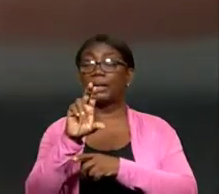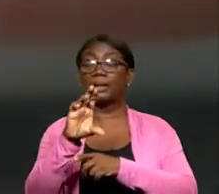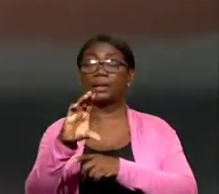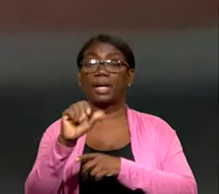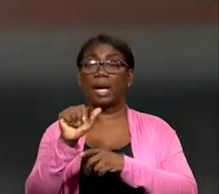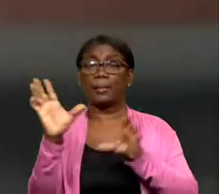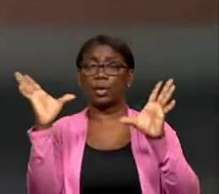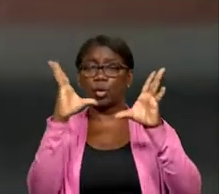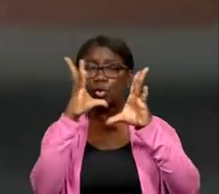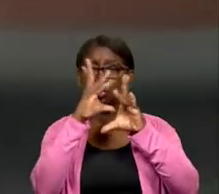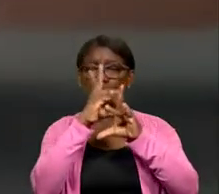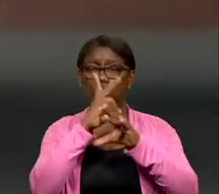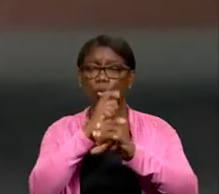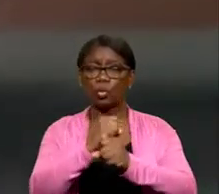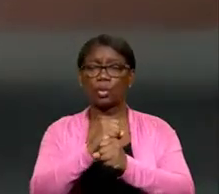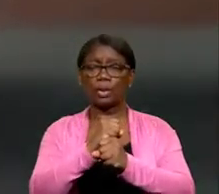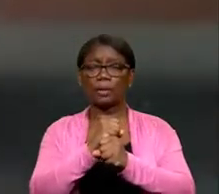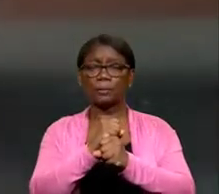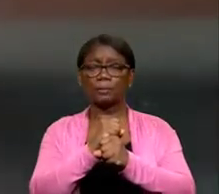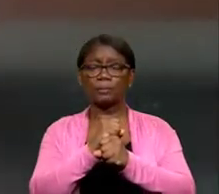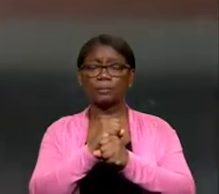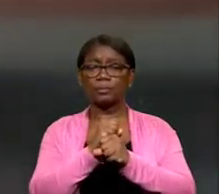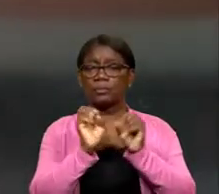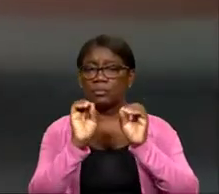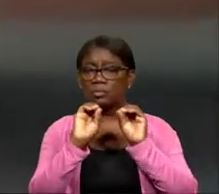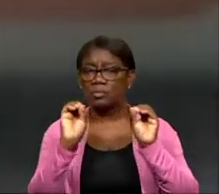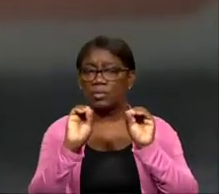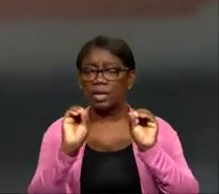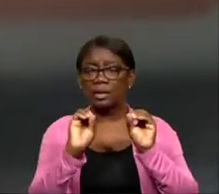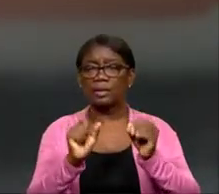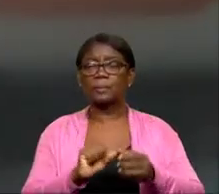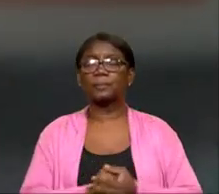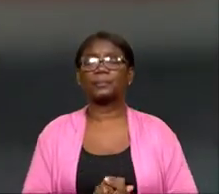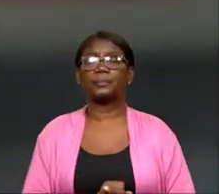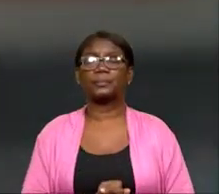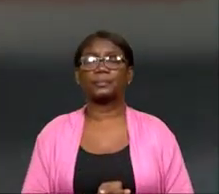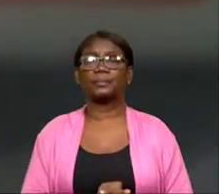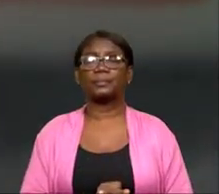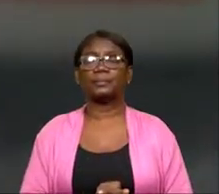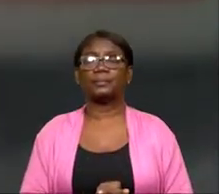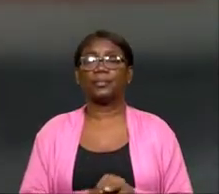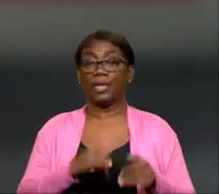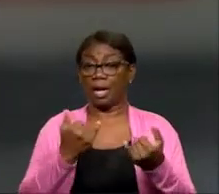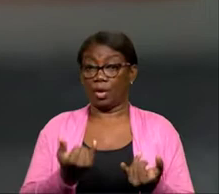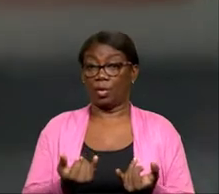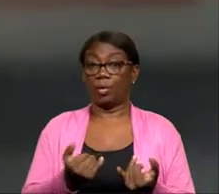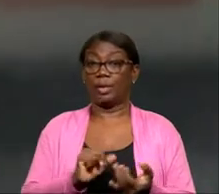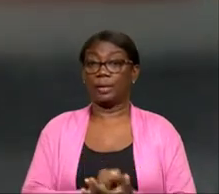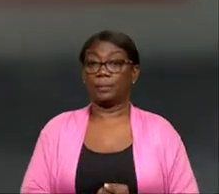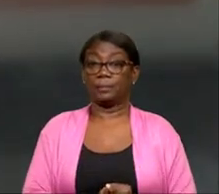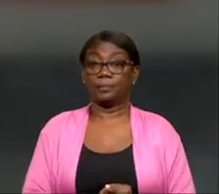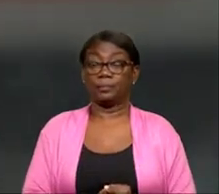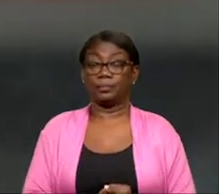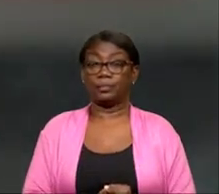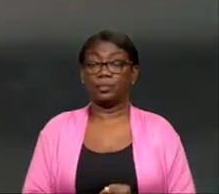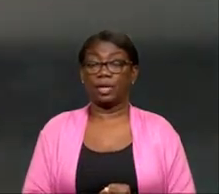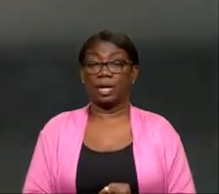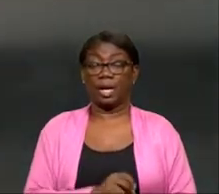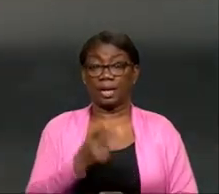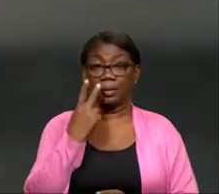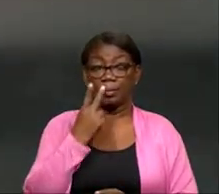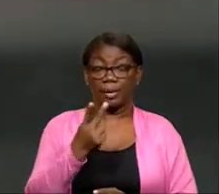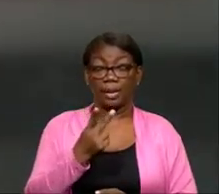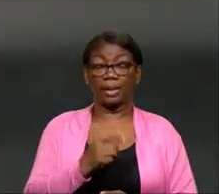ve oscuro. No tenemos iluminación en el mismo. Ahora bien, vamos a ir a hacer unas mediciones a